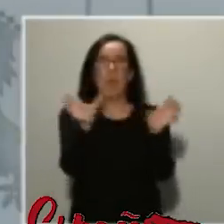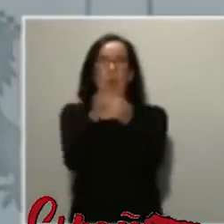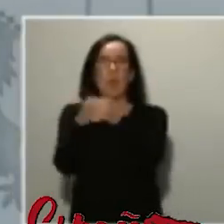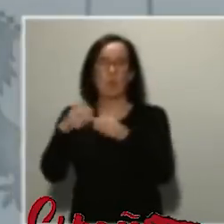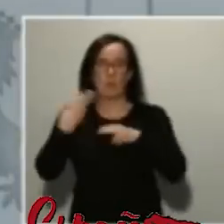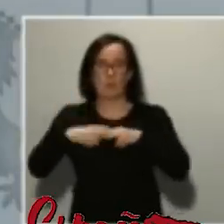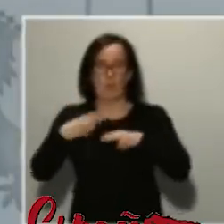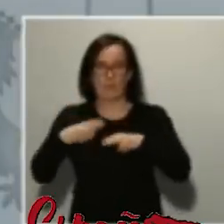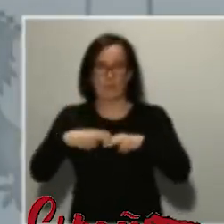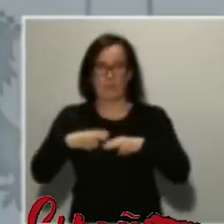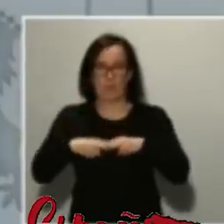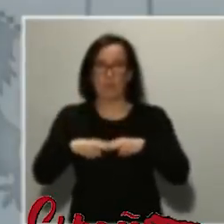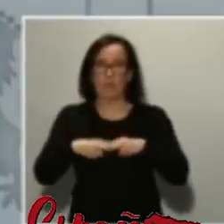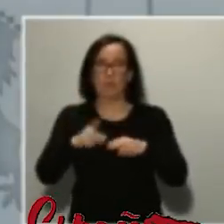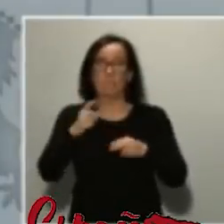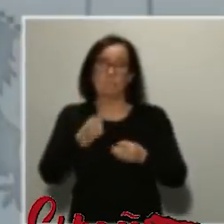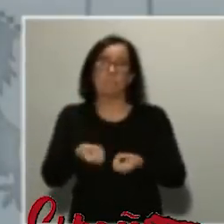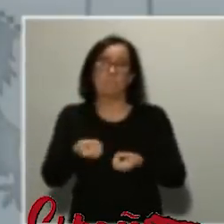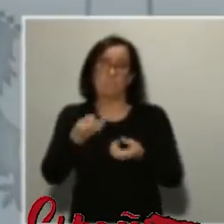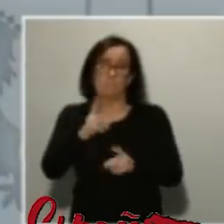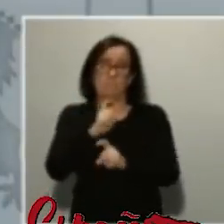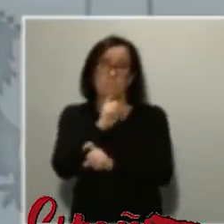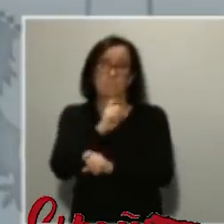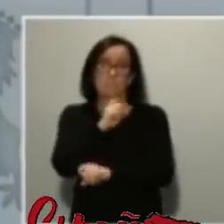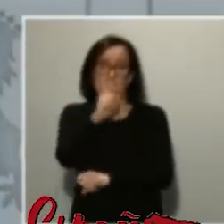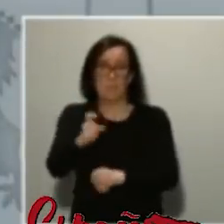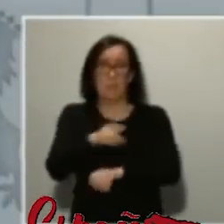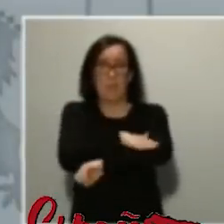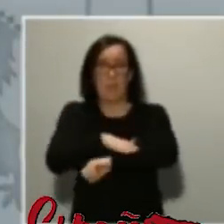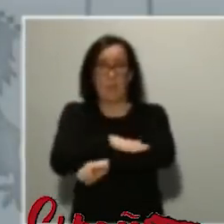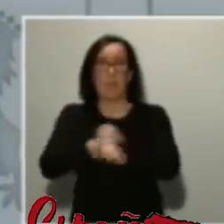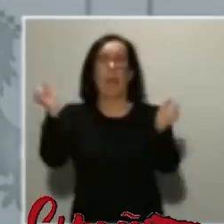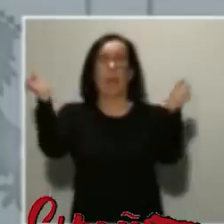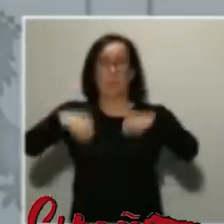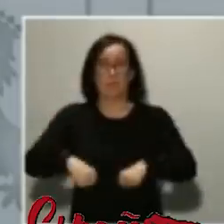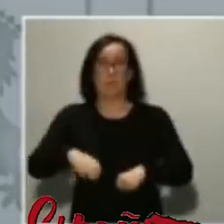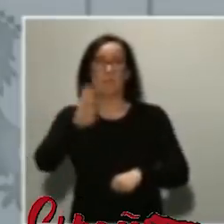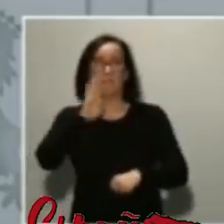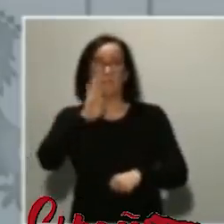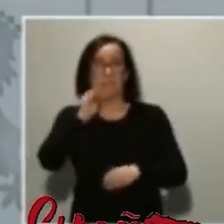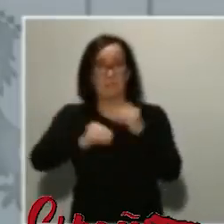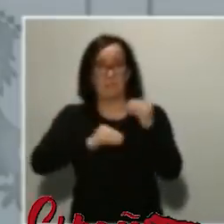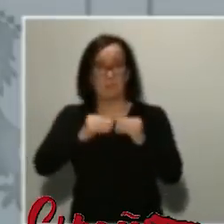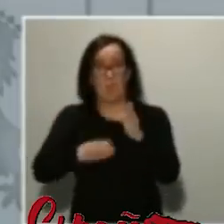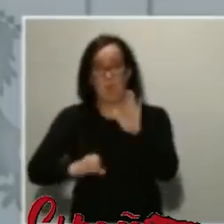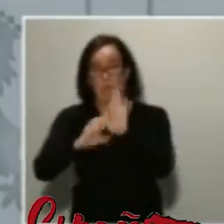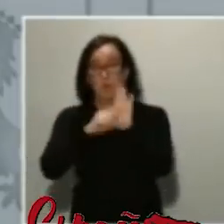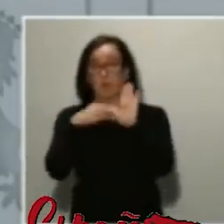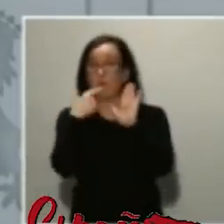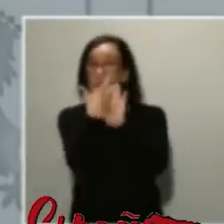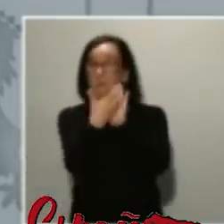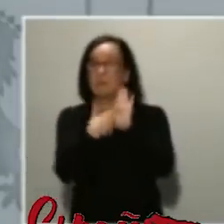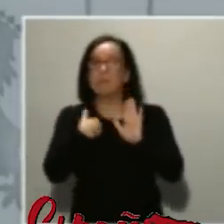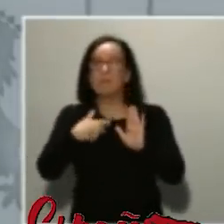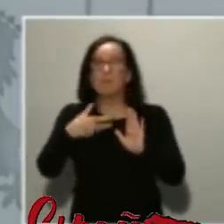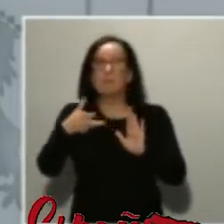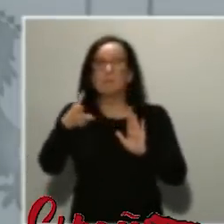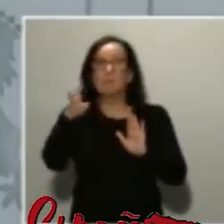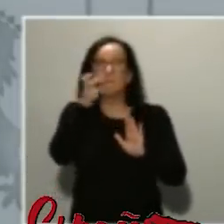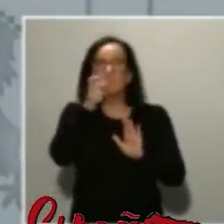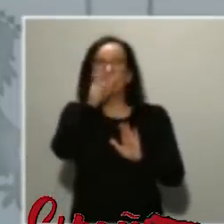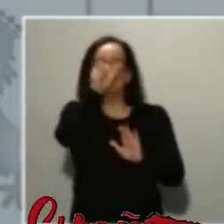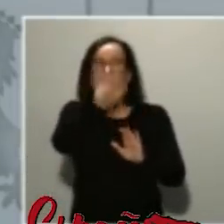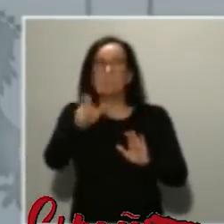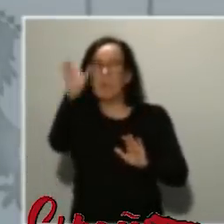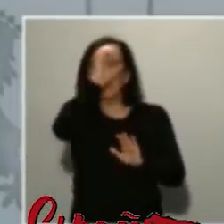que ha sido la actuación durante, con retraso en muchas cosas, y pues ahora tenemos que estar todos,